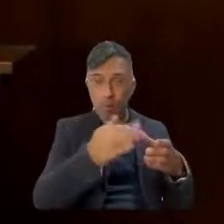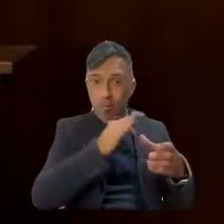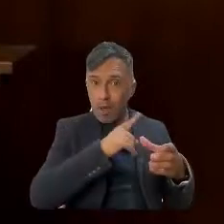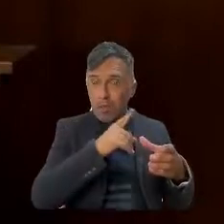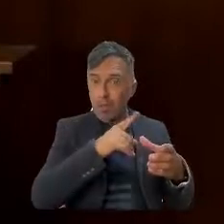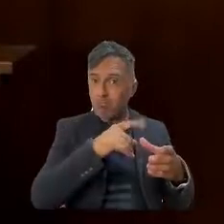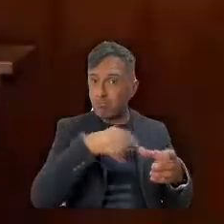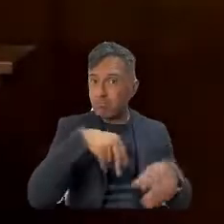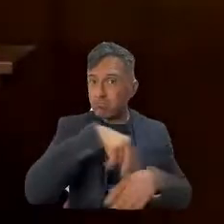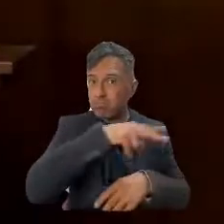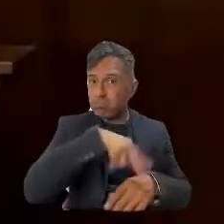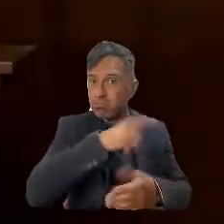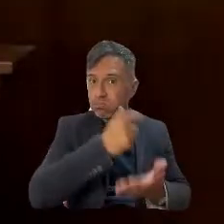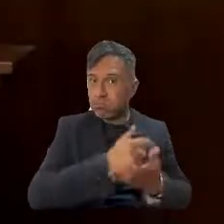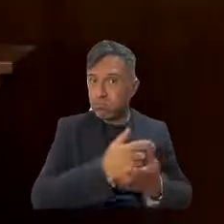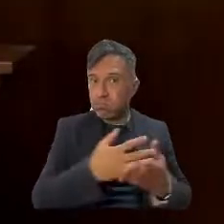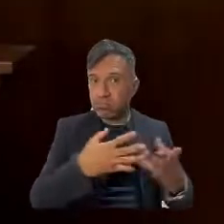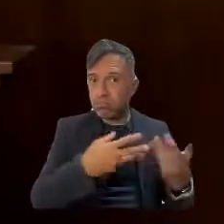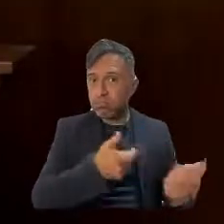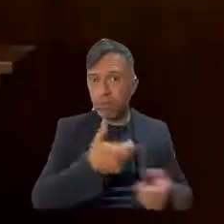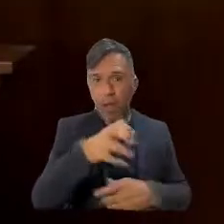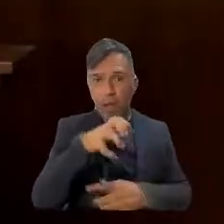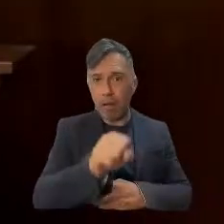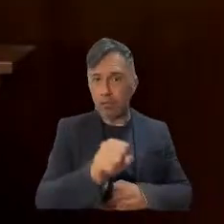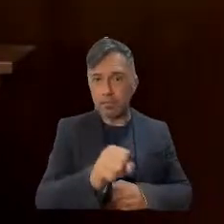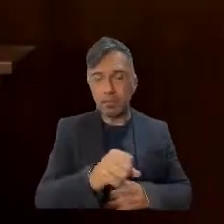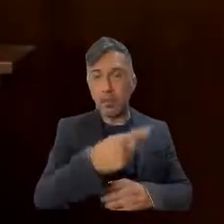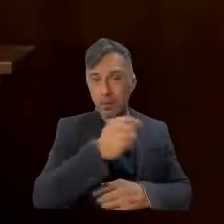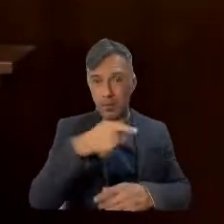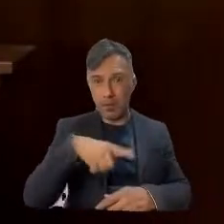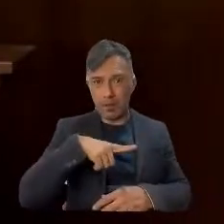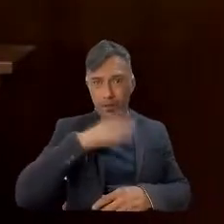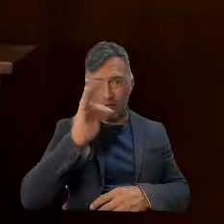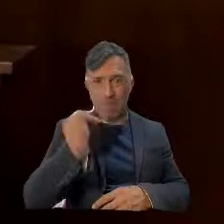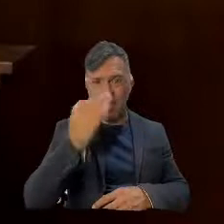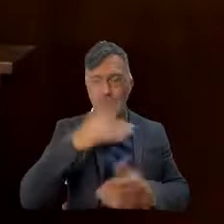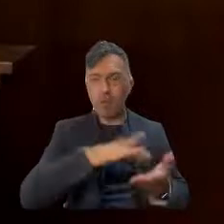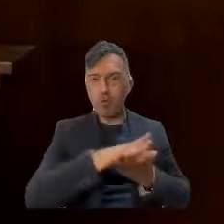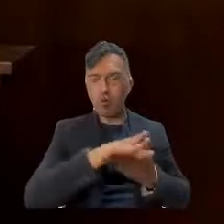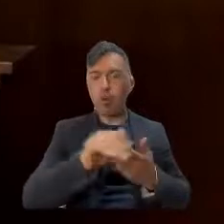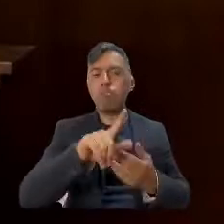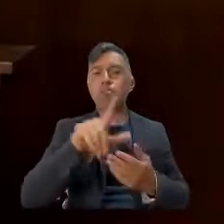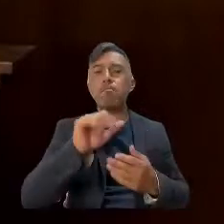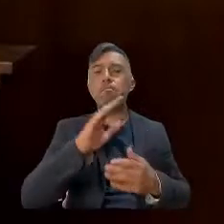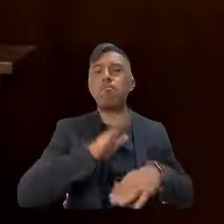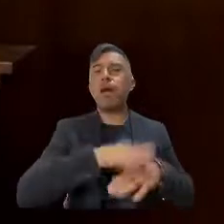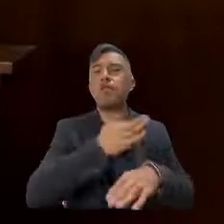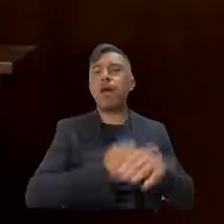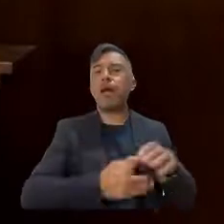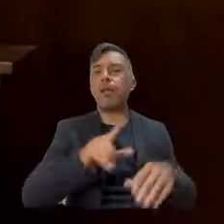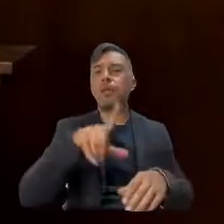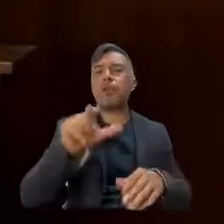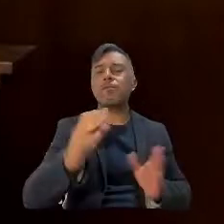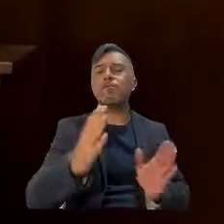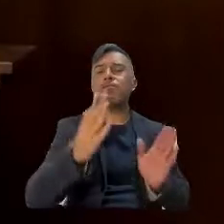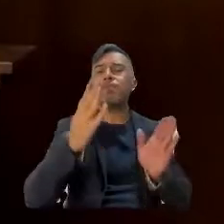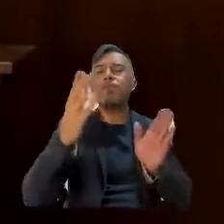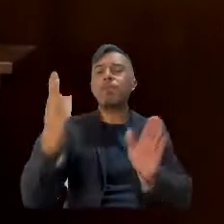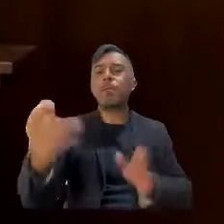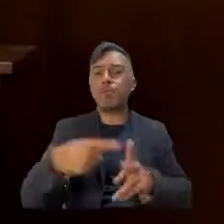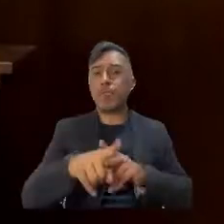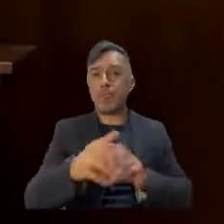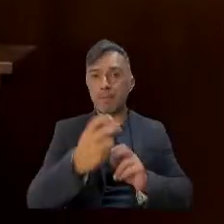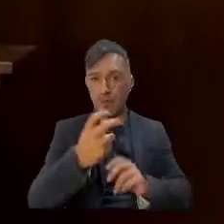por supuesto, el apoyo del gobierno federal comienza unos años más adelante y es esta brecha que queremos atender hoy en